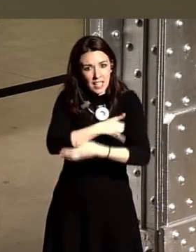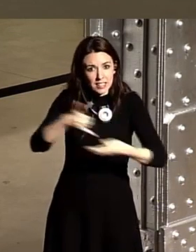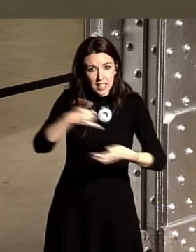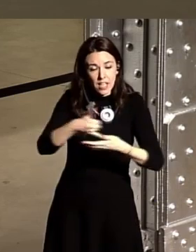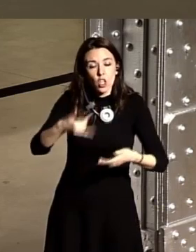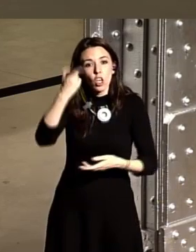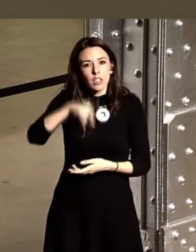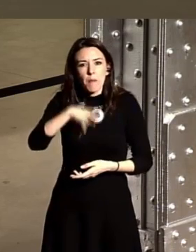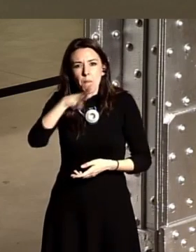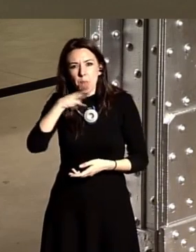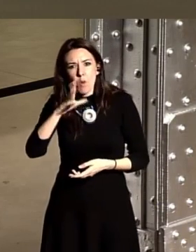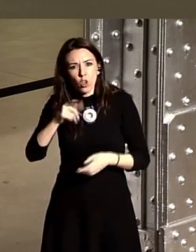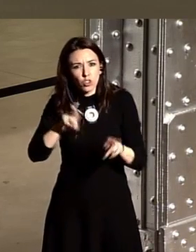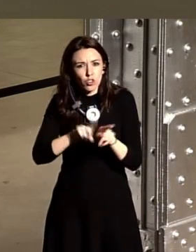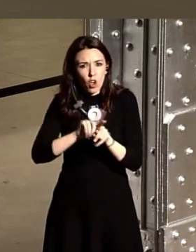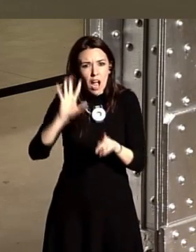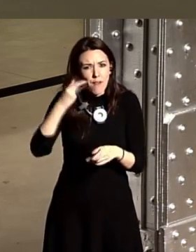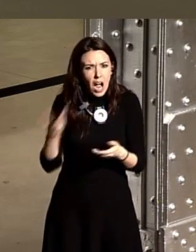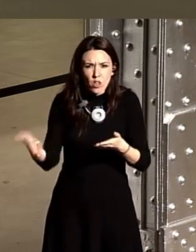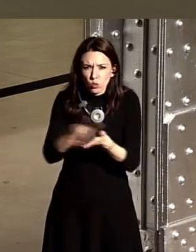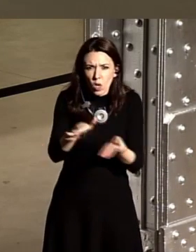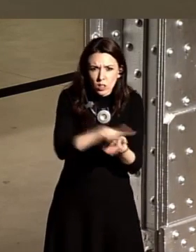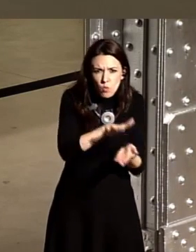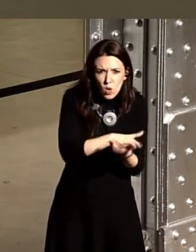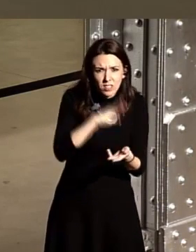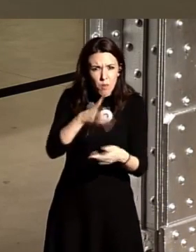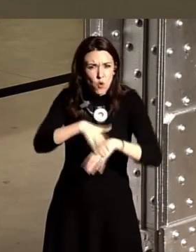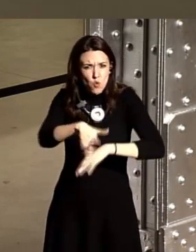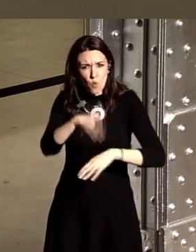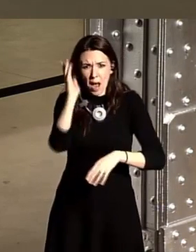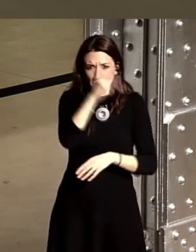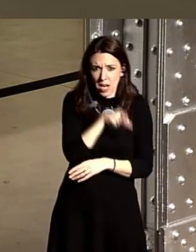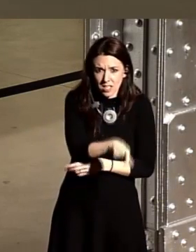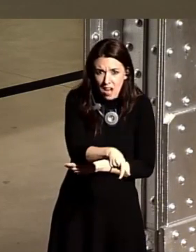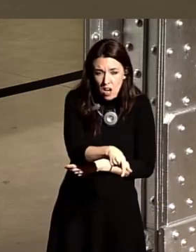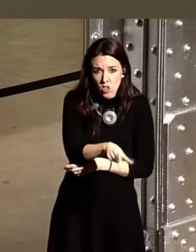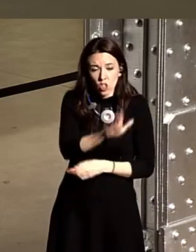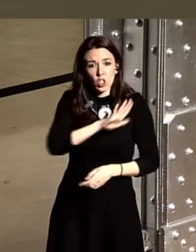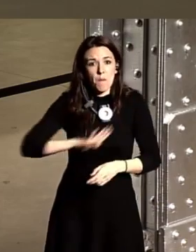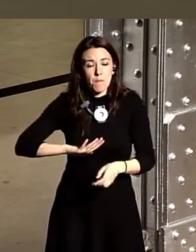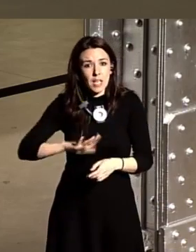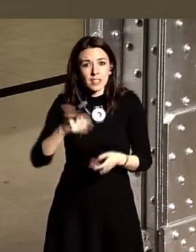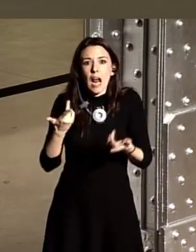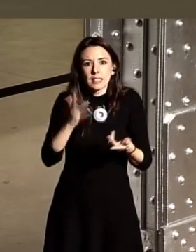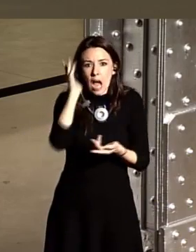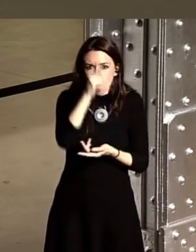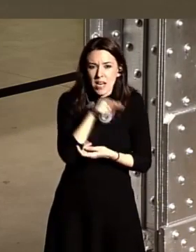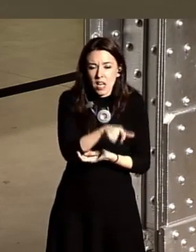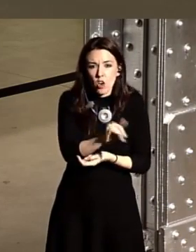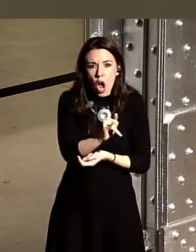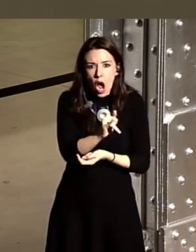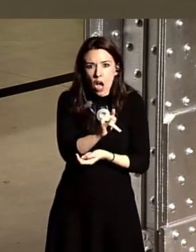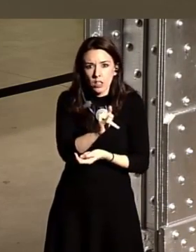qué tantos afganos estaban muriendo a las manos de los americanos, mientras los americanos tenían